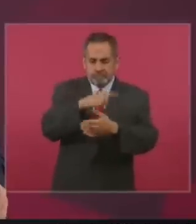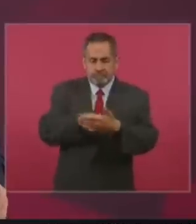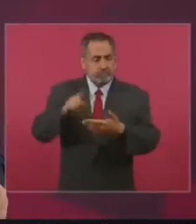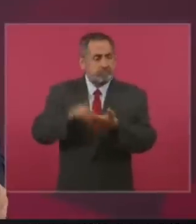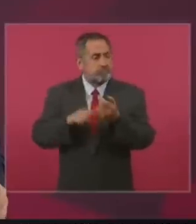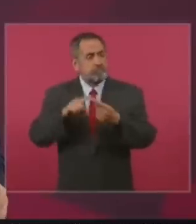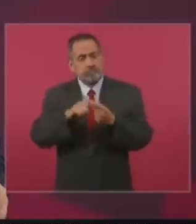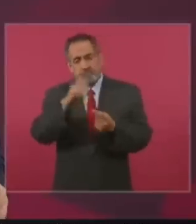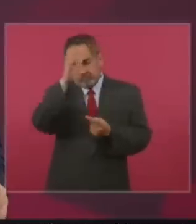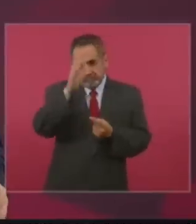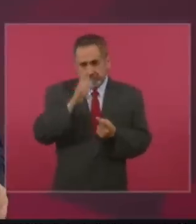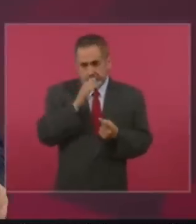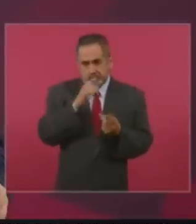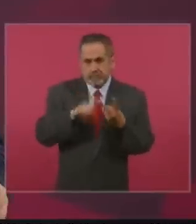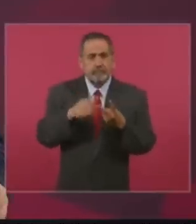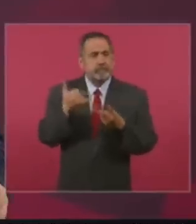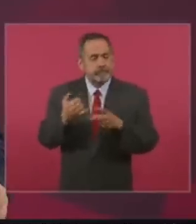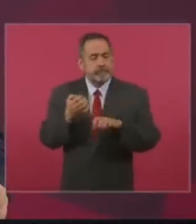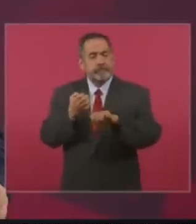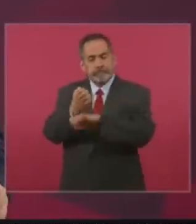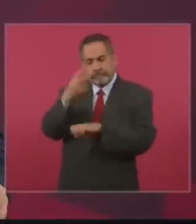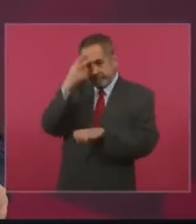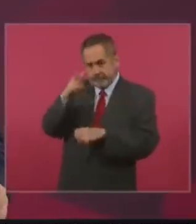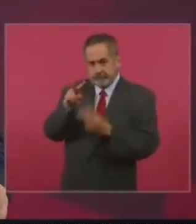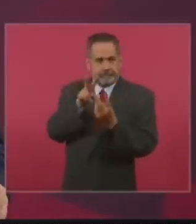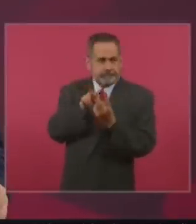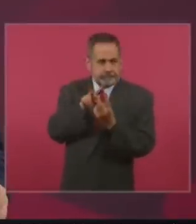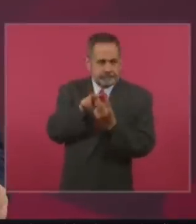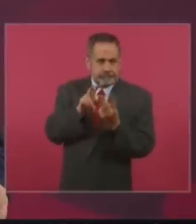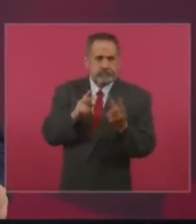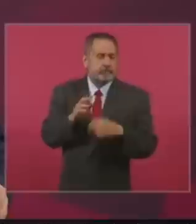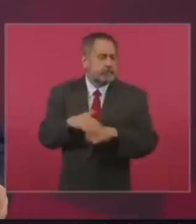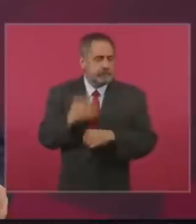Coahuila en el Estado de México porque